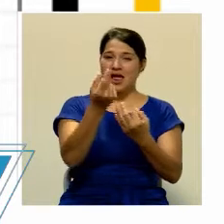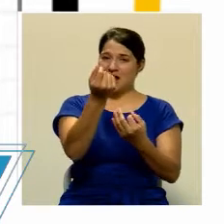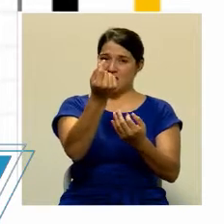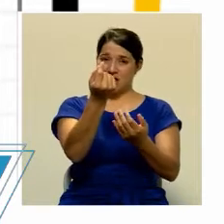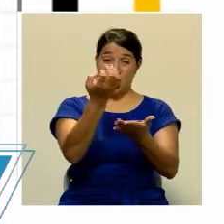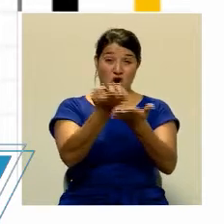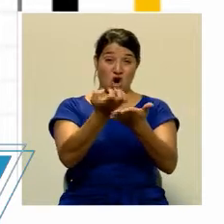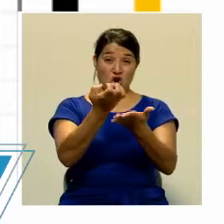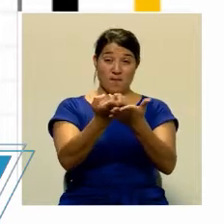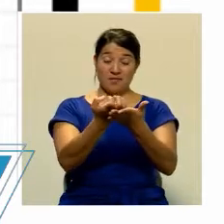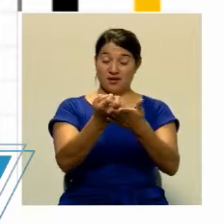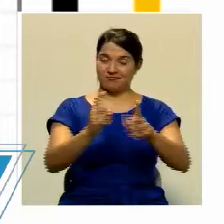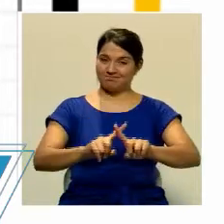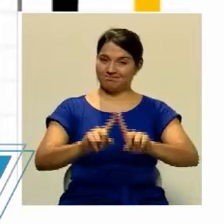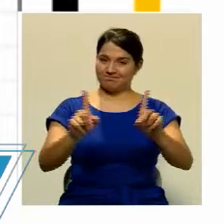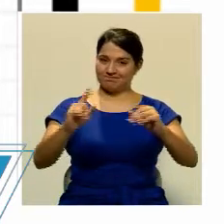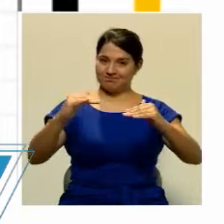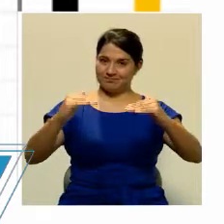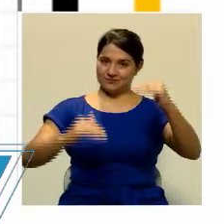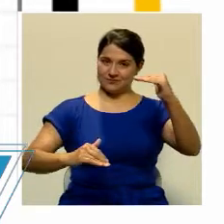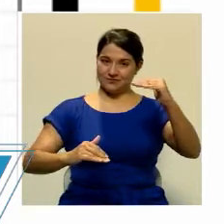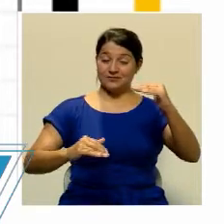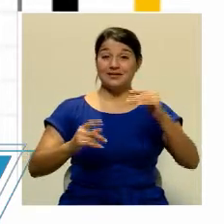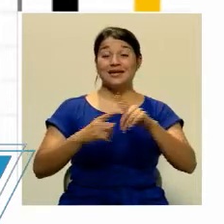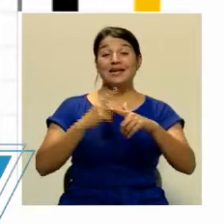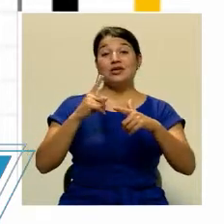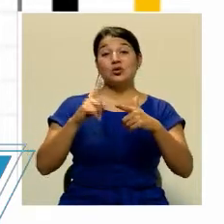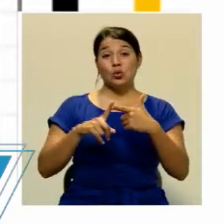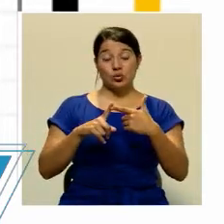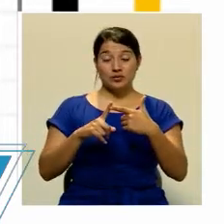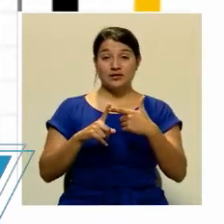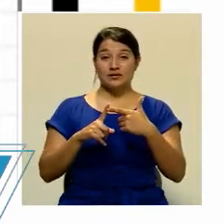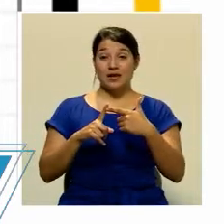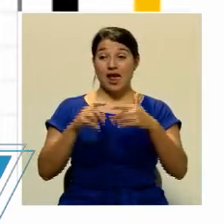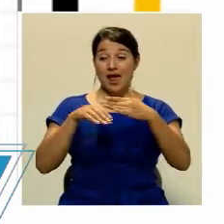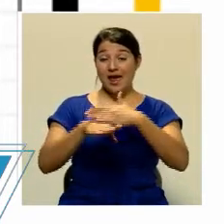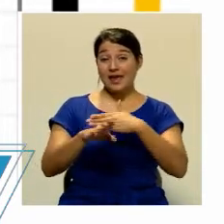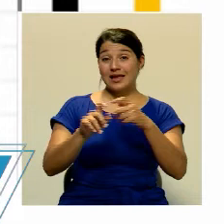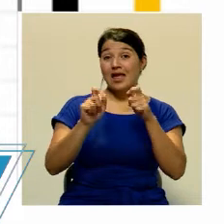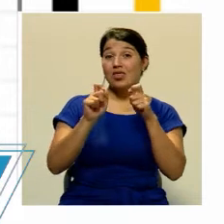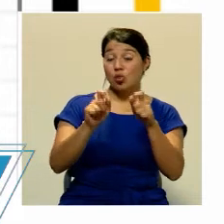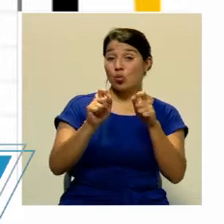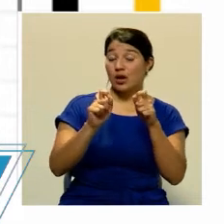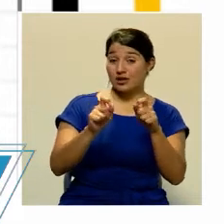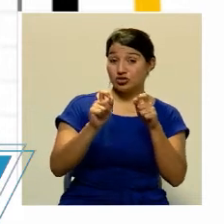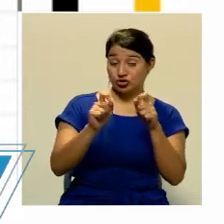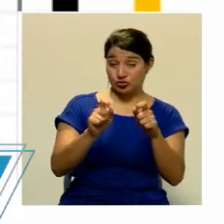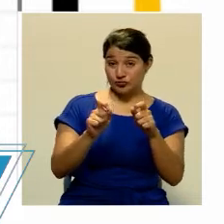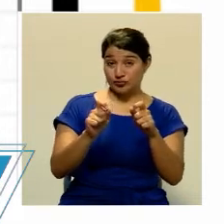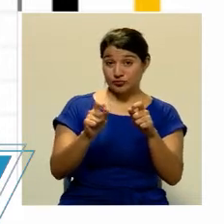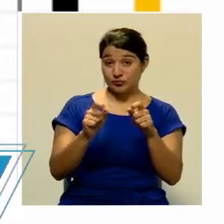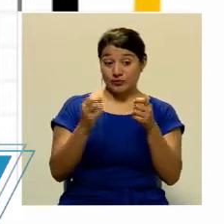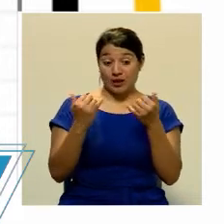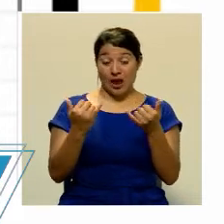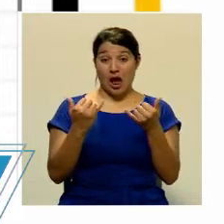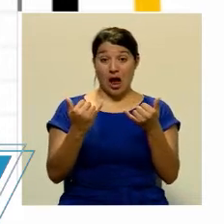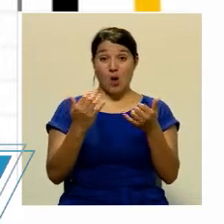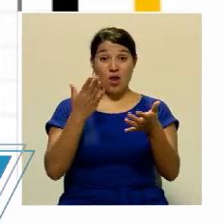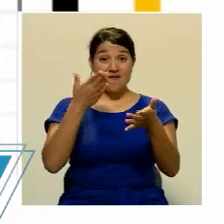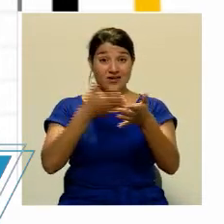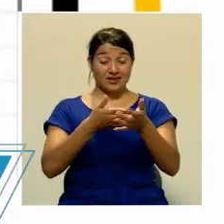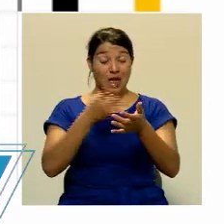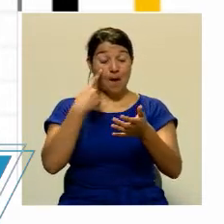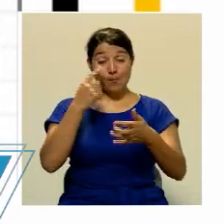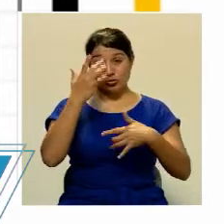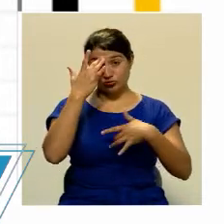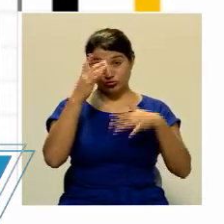desigualdad. Y esto lo que haría, ¿verdad? El hecho de que en la educación se vea afectada ahora ante la interrupción por la